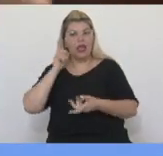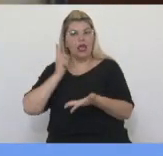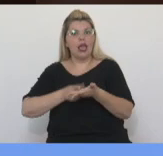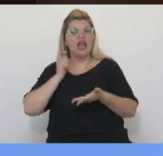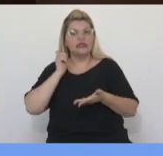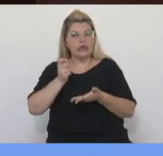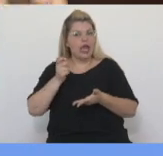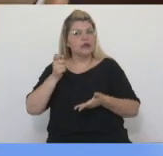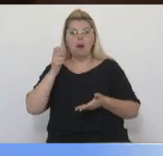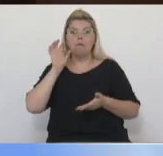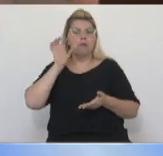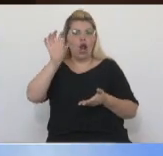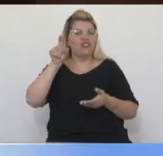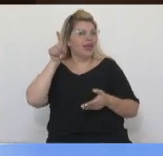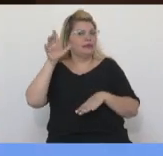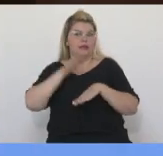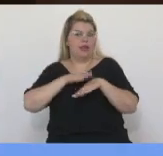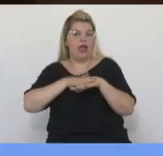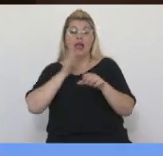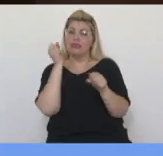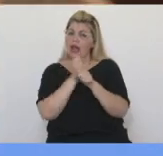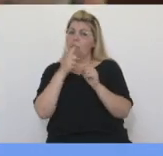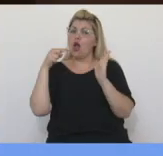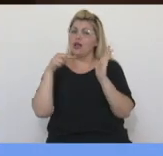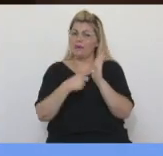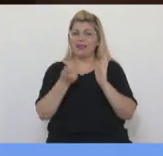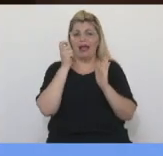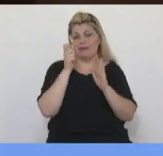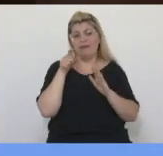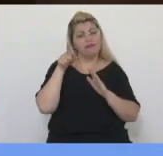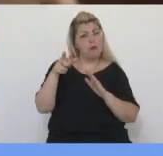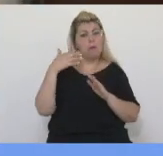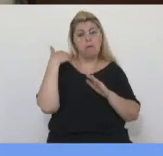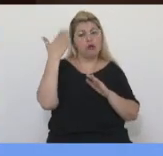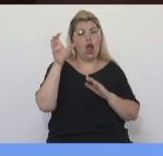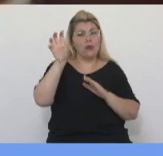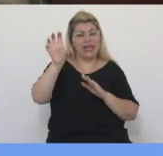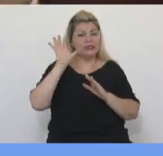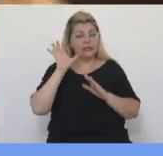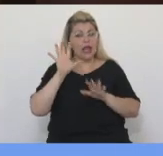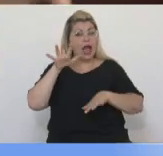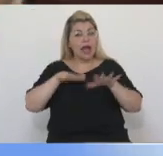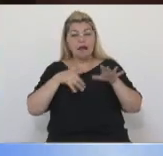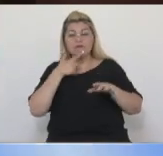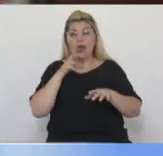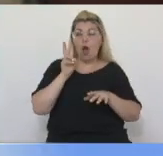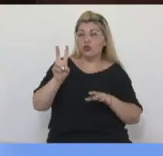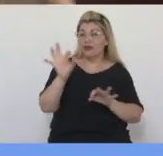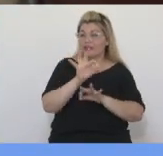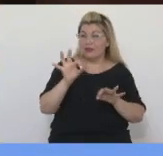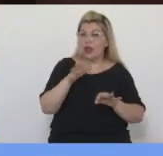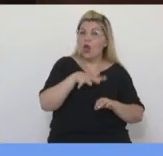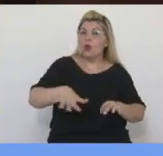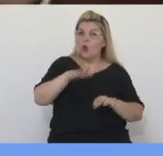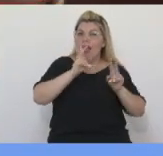de municipal las obras en la capital las de la provincia sin autorización y muchas veces tomando previos predios municipales y edificios